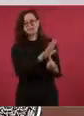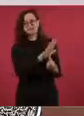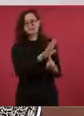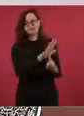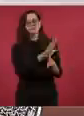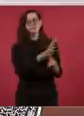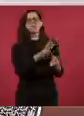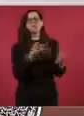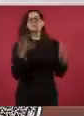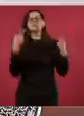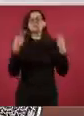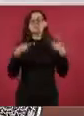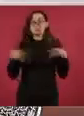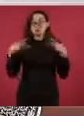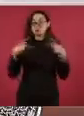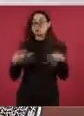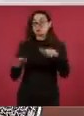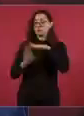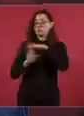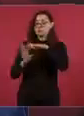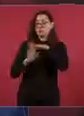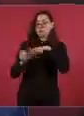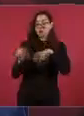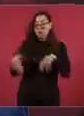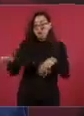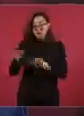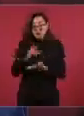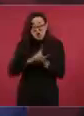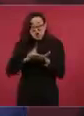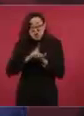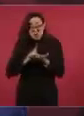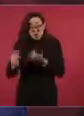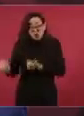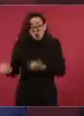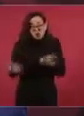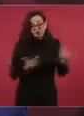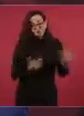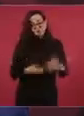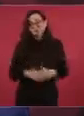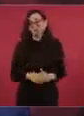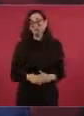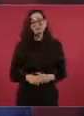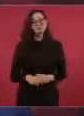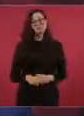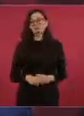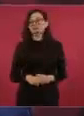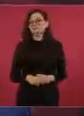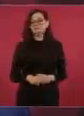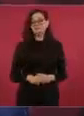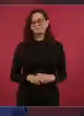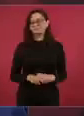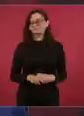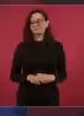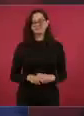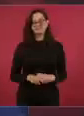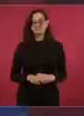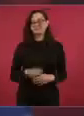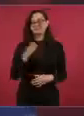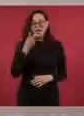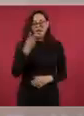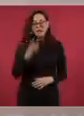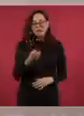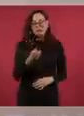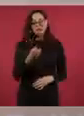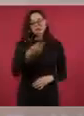de que los migrantes no llevan droga a Estados Unidos, que esa es una